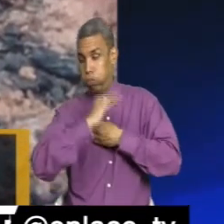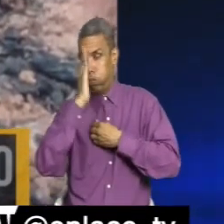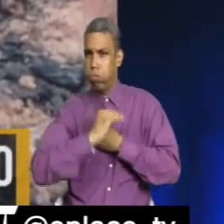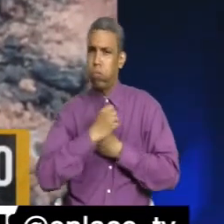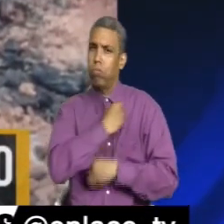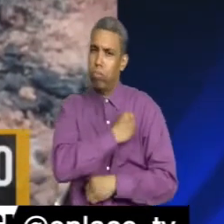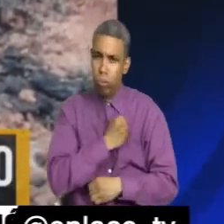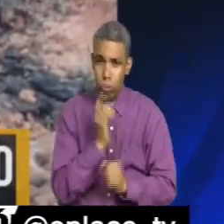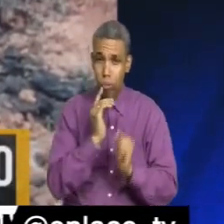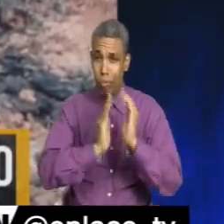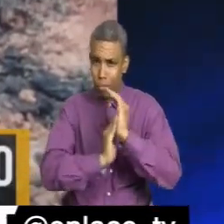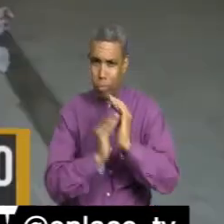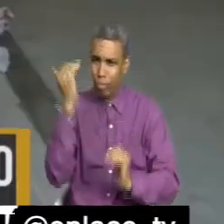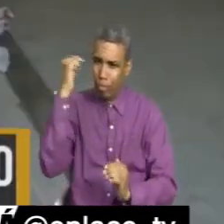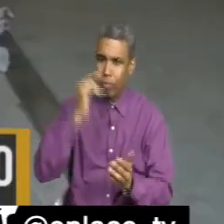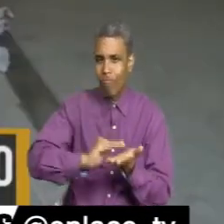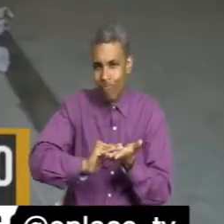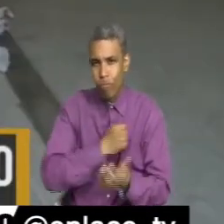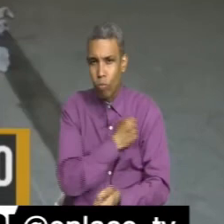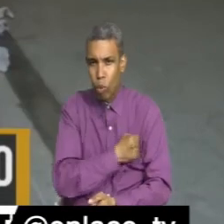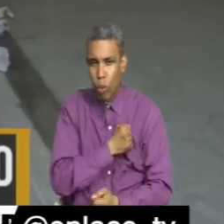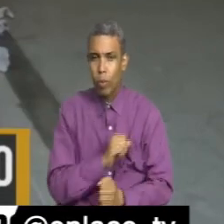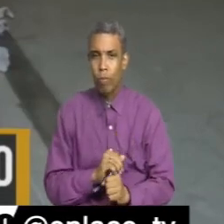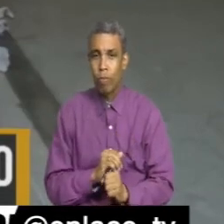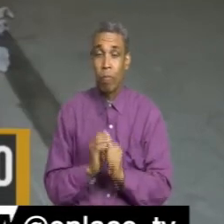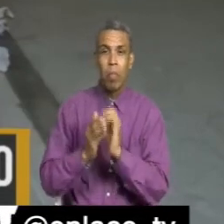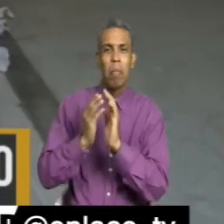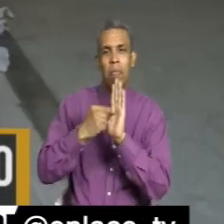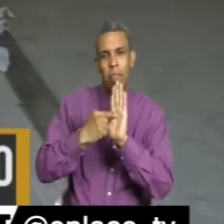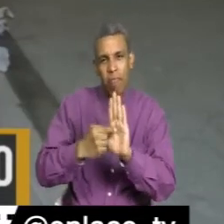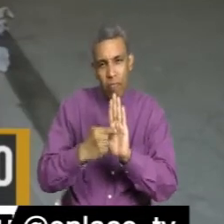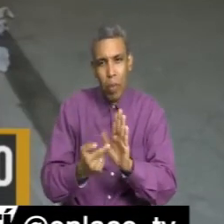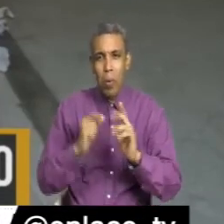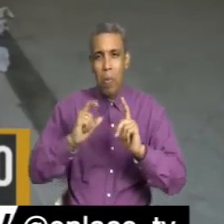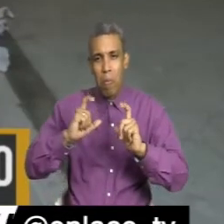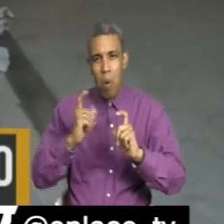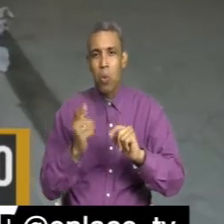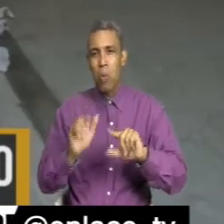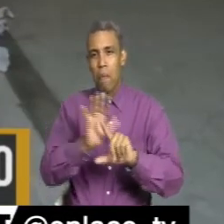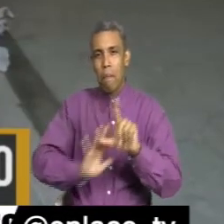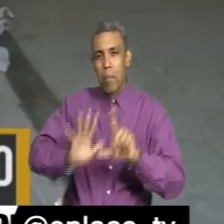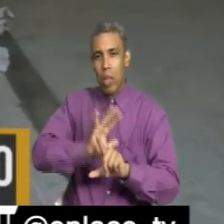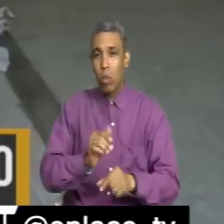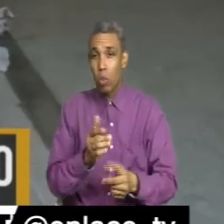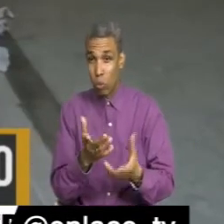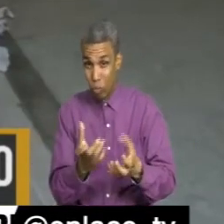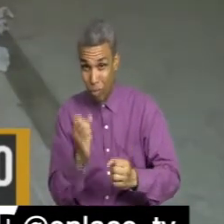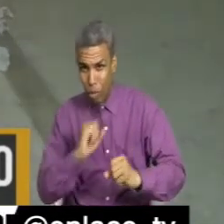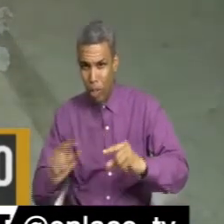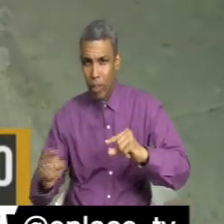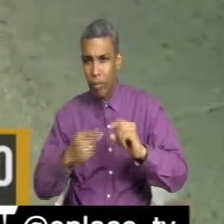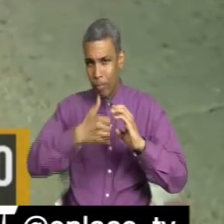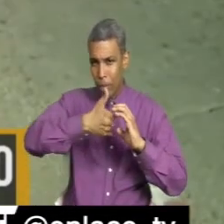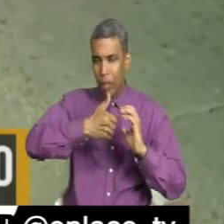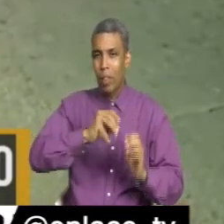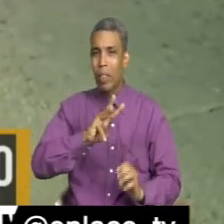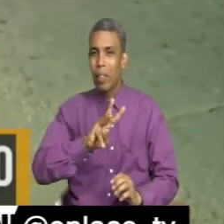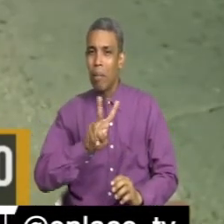de las autoridades competentes. Y hasta aquí nuestro reportero ciudadano de Enlace Noticias. Síganos escribiendo al WhatsApp